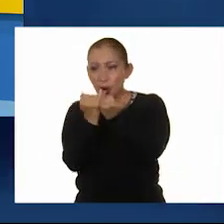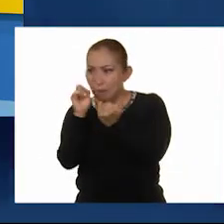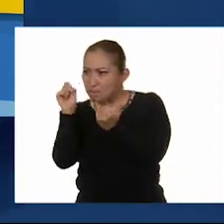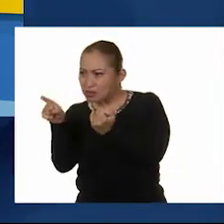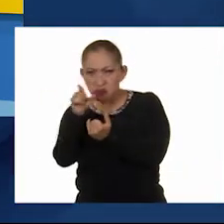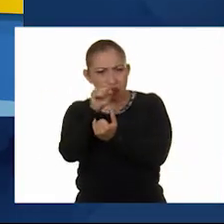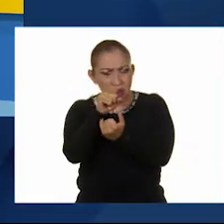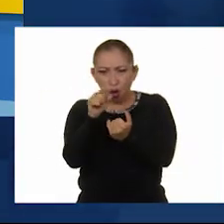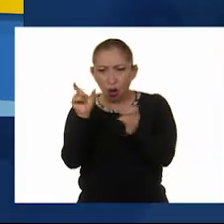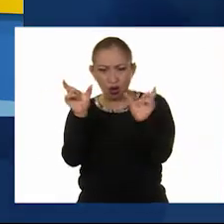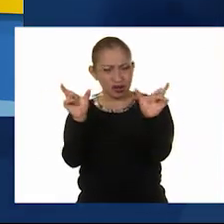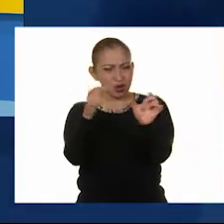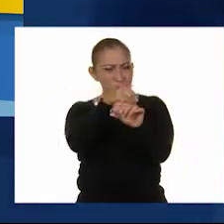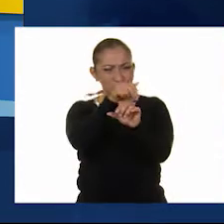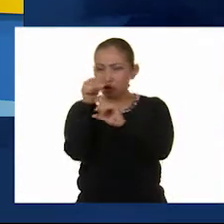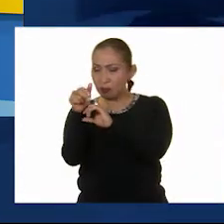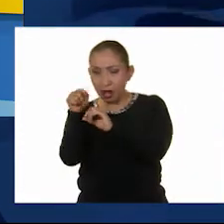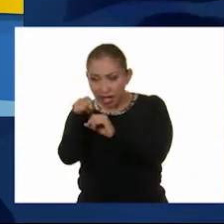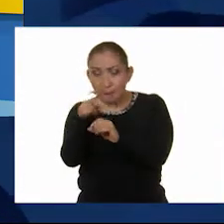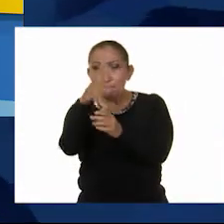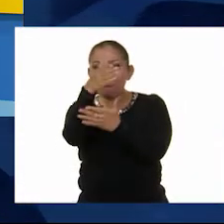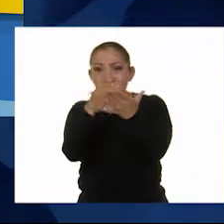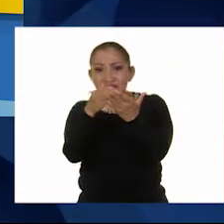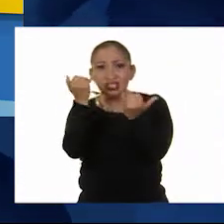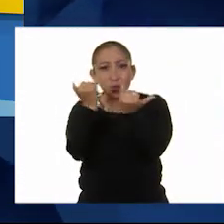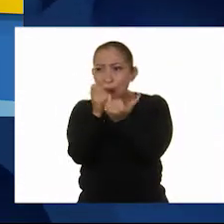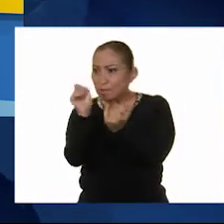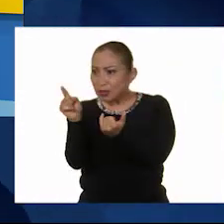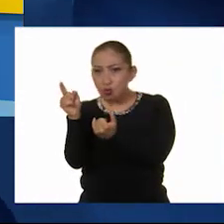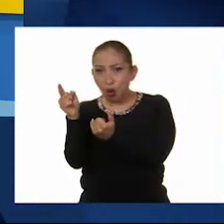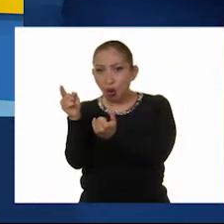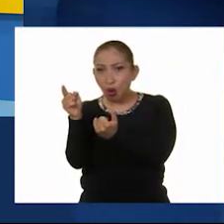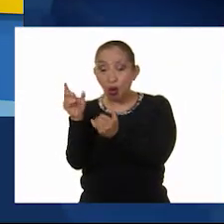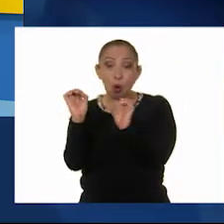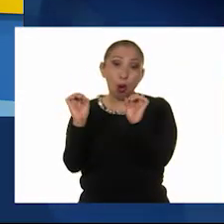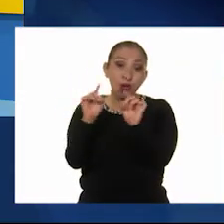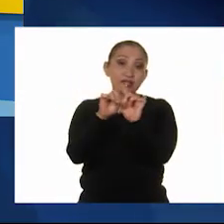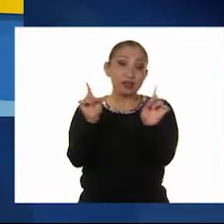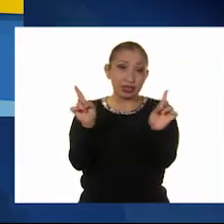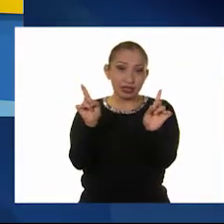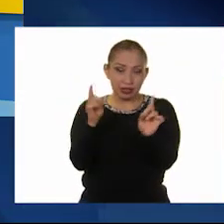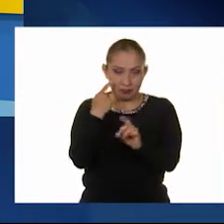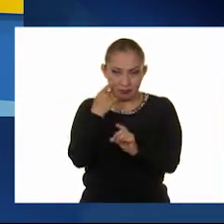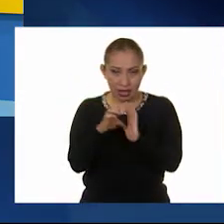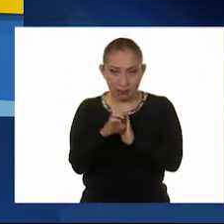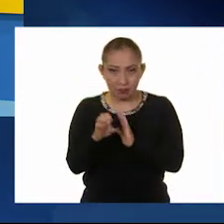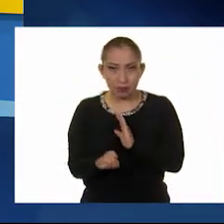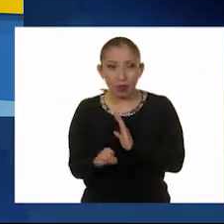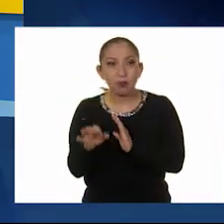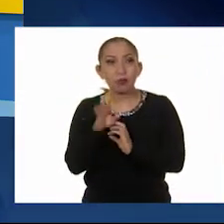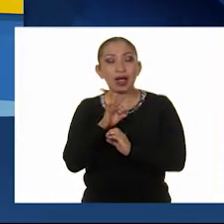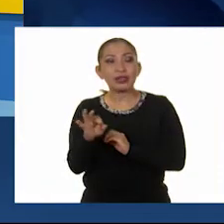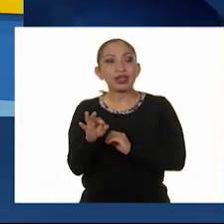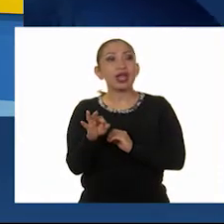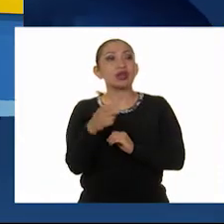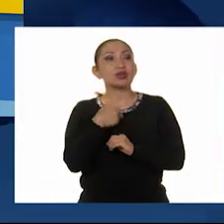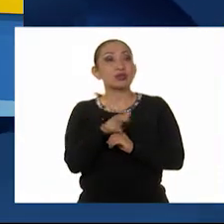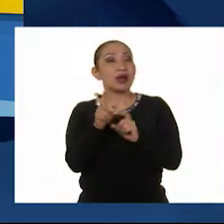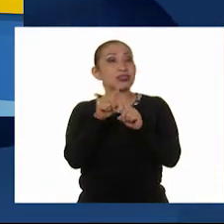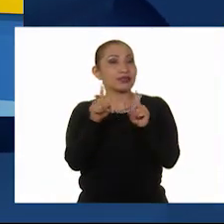los valores de los datos, pero puede ocurrir que no sea así. Por ejemplo, se puede obtener un valor que